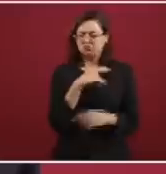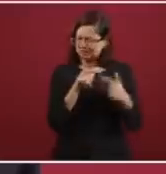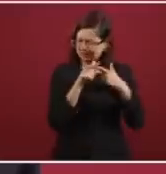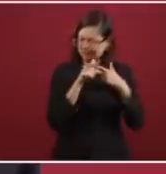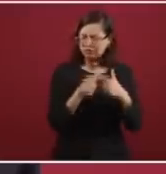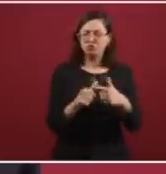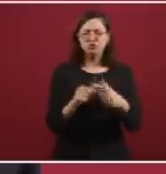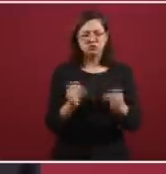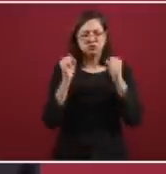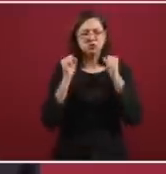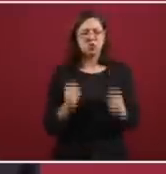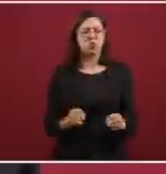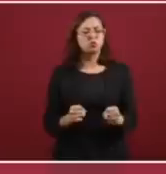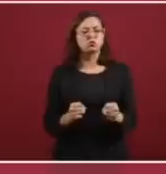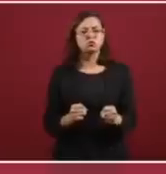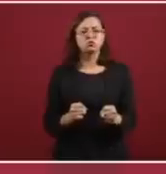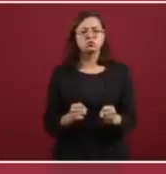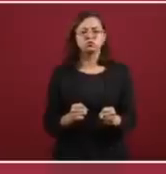que fue